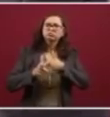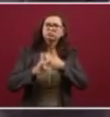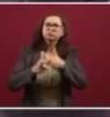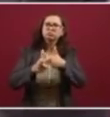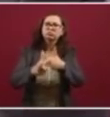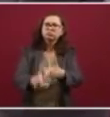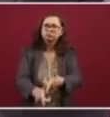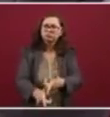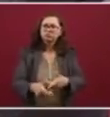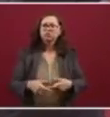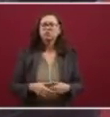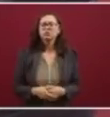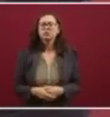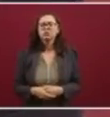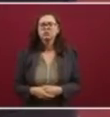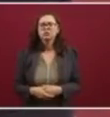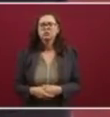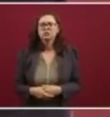Entonces,